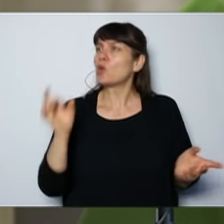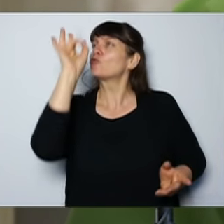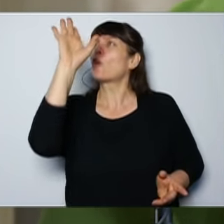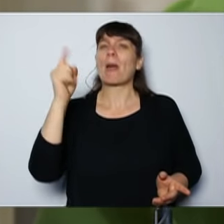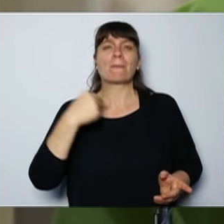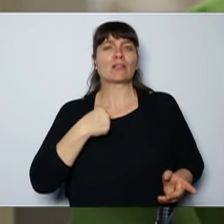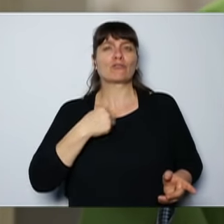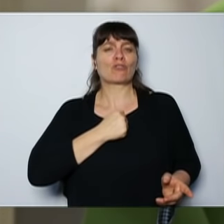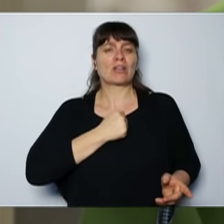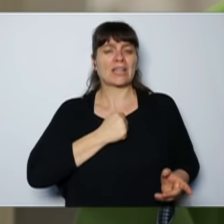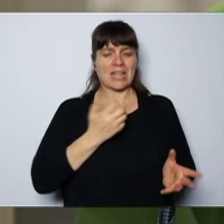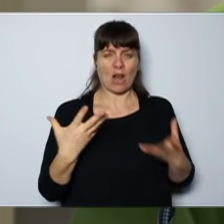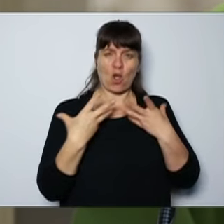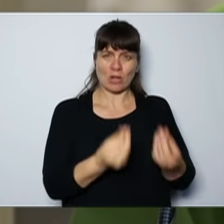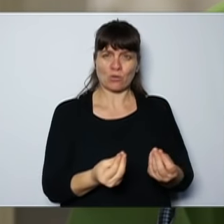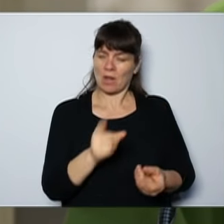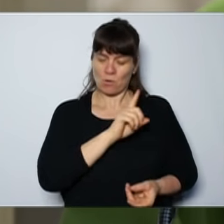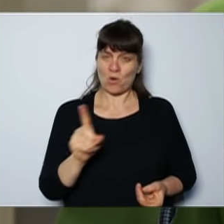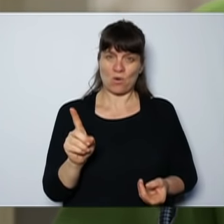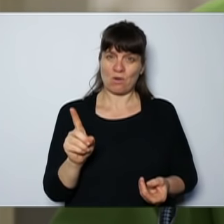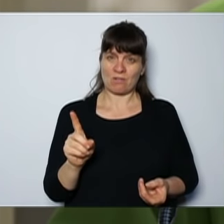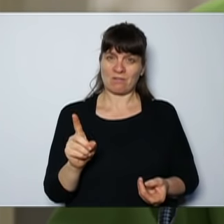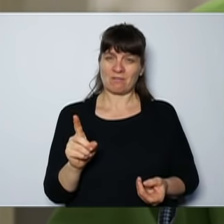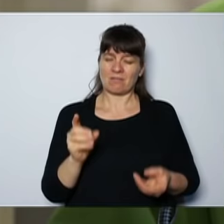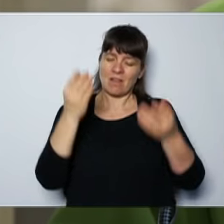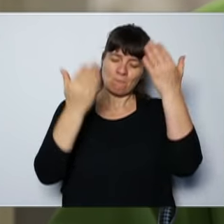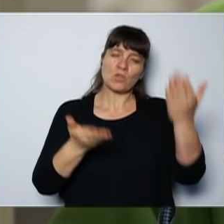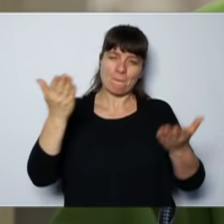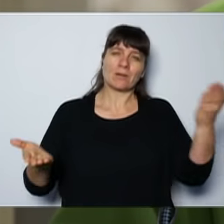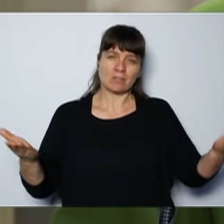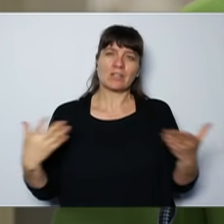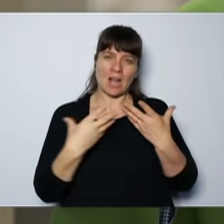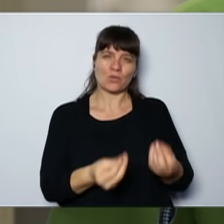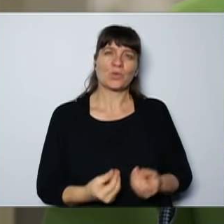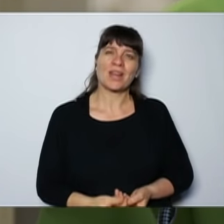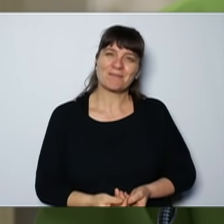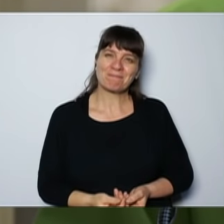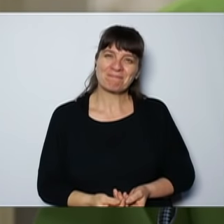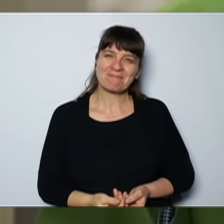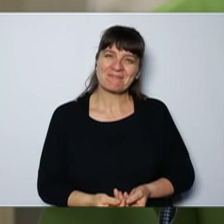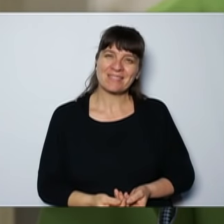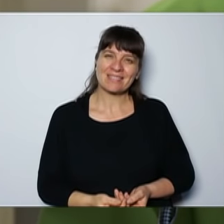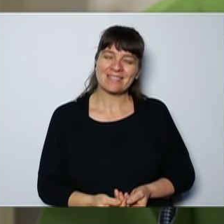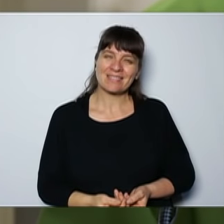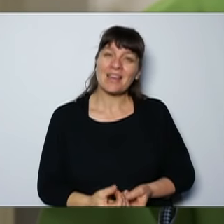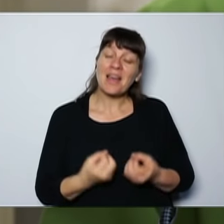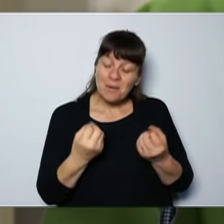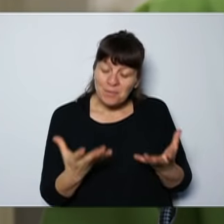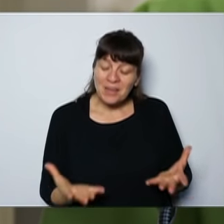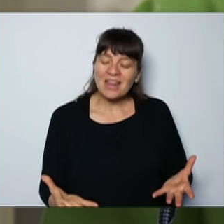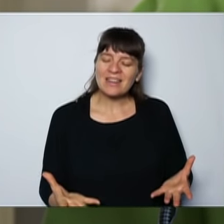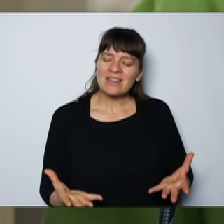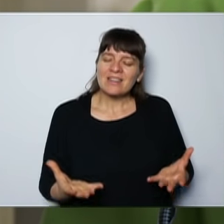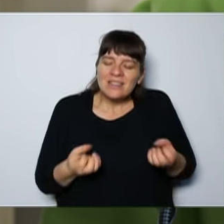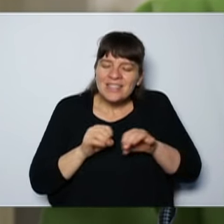somos solos los cristianos los que tenemos que hacer el bien? El bien se difunde por el